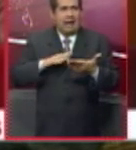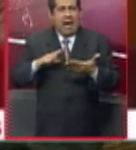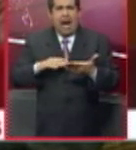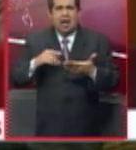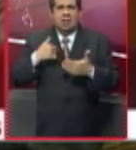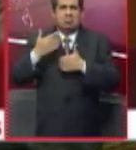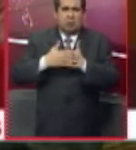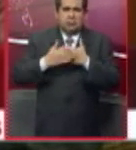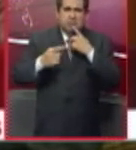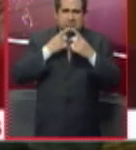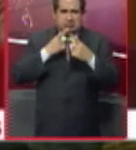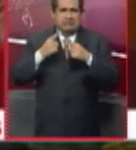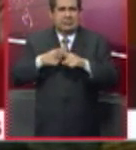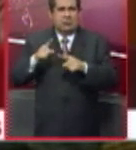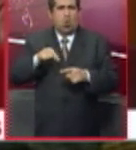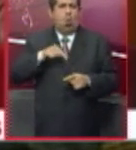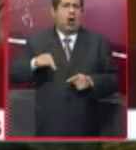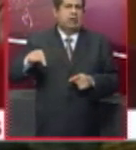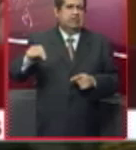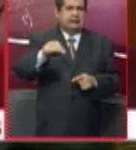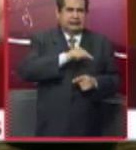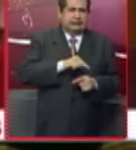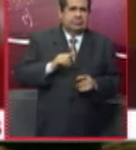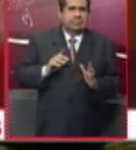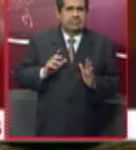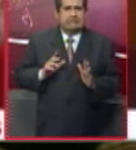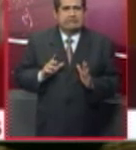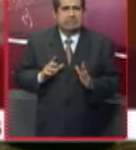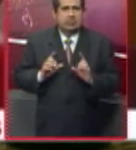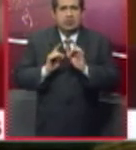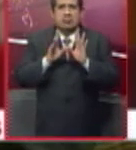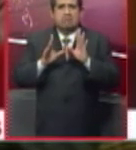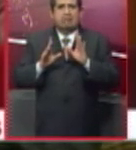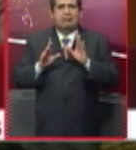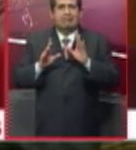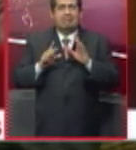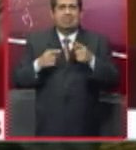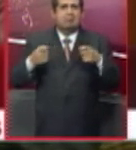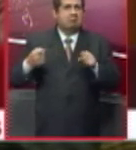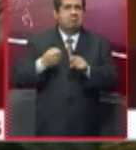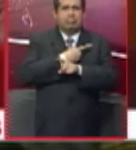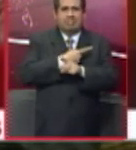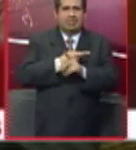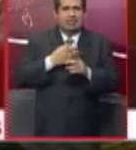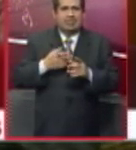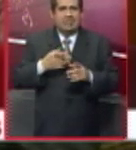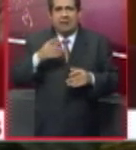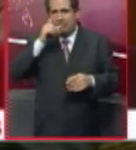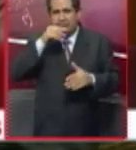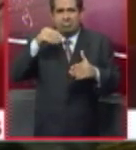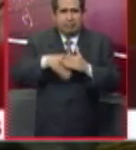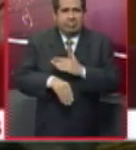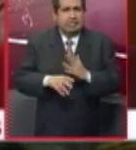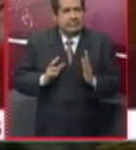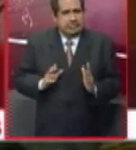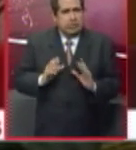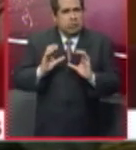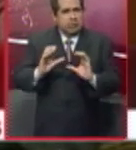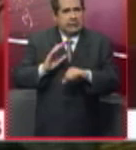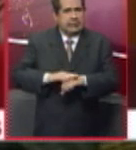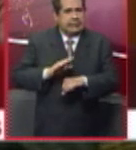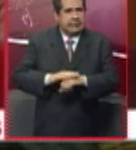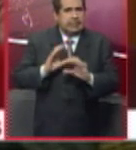tendrán lugar en cada uno de estos momentos legislativos acaben rompiendo su coherencia interna